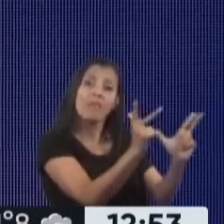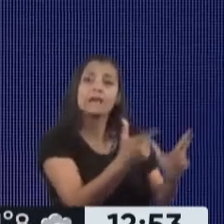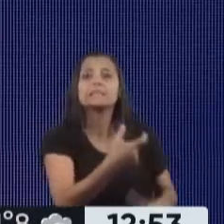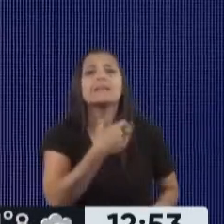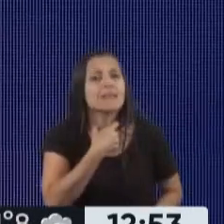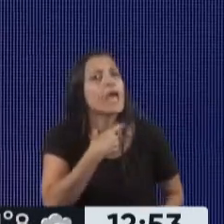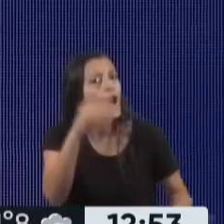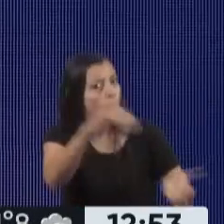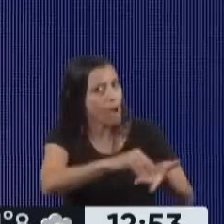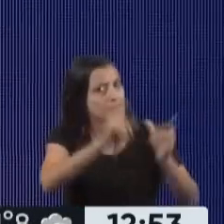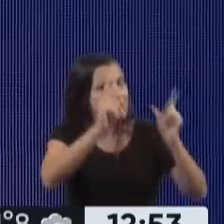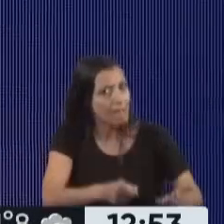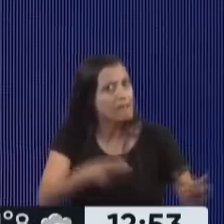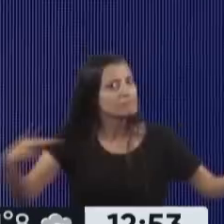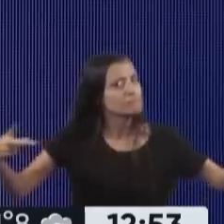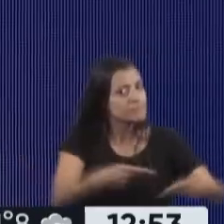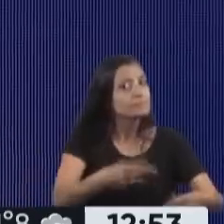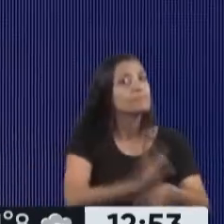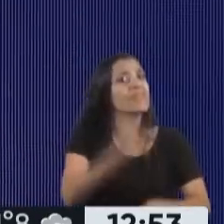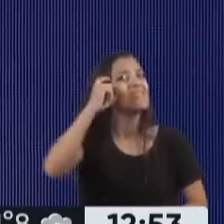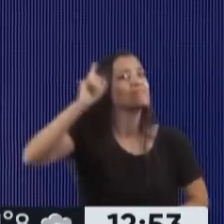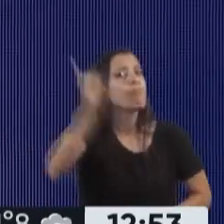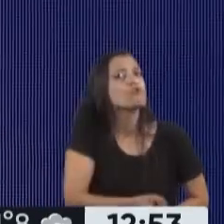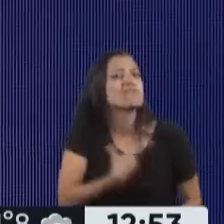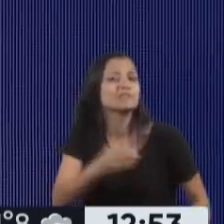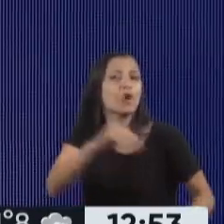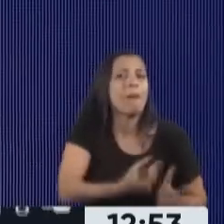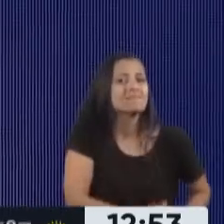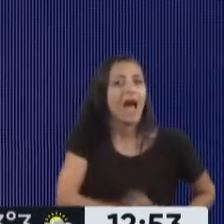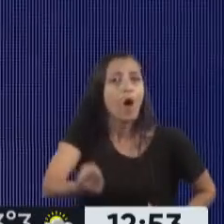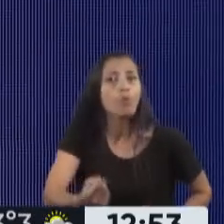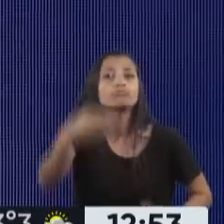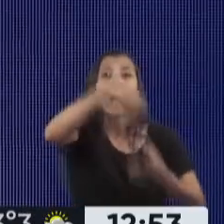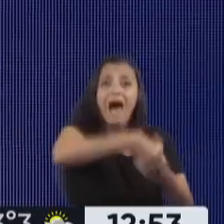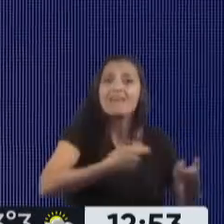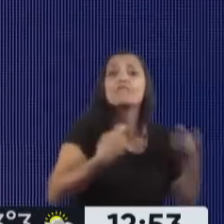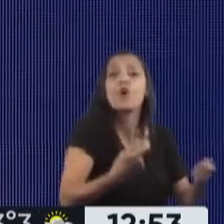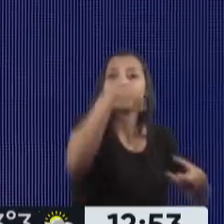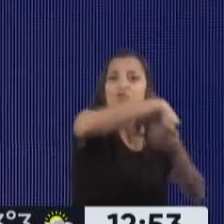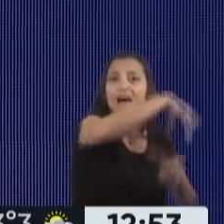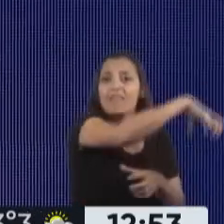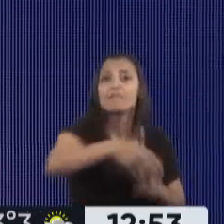que además recortaran 10% más de cada uno de los gastos de cada uno de los ministerios.